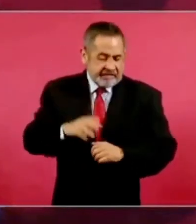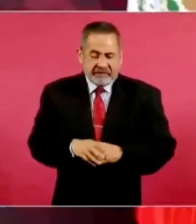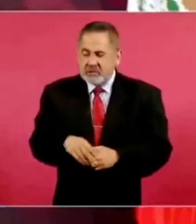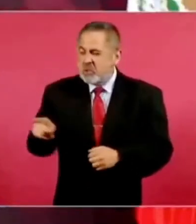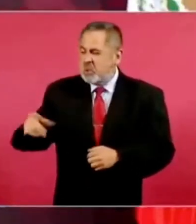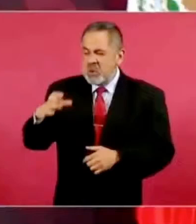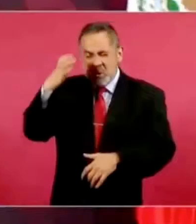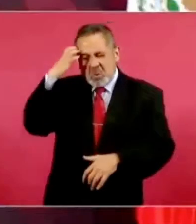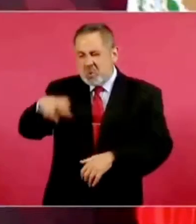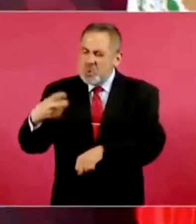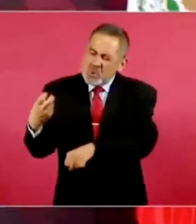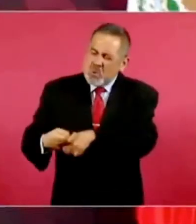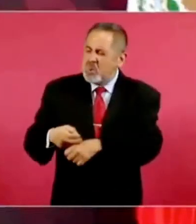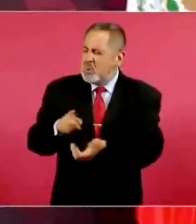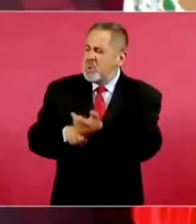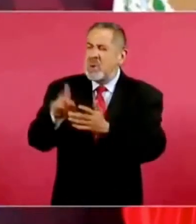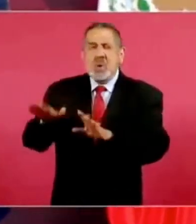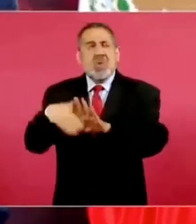tirano de tu tierra,